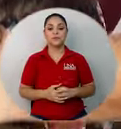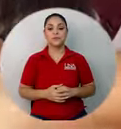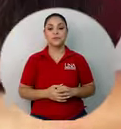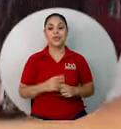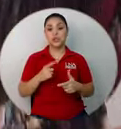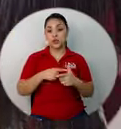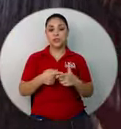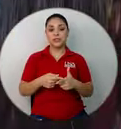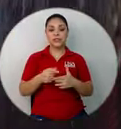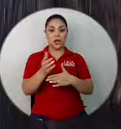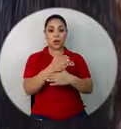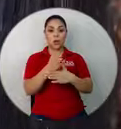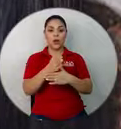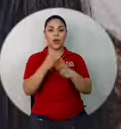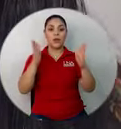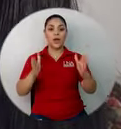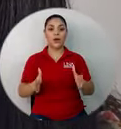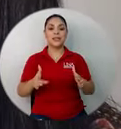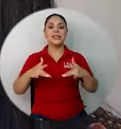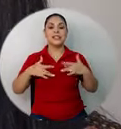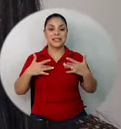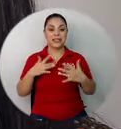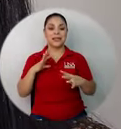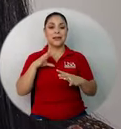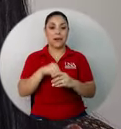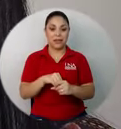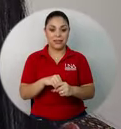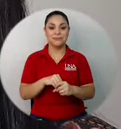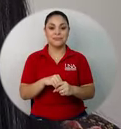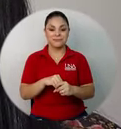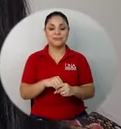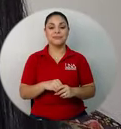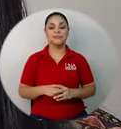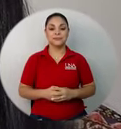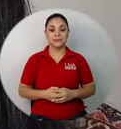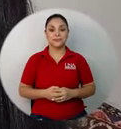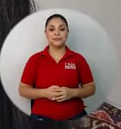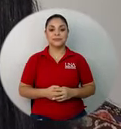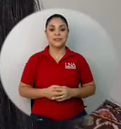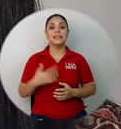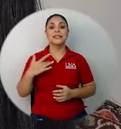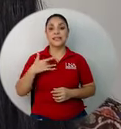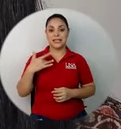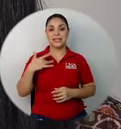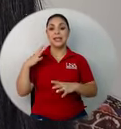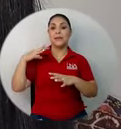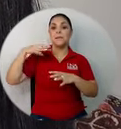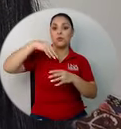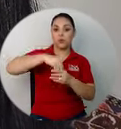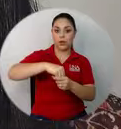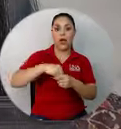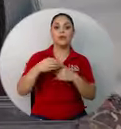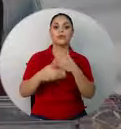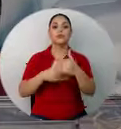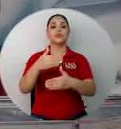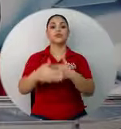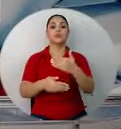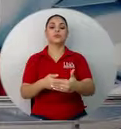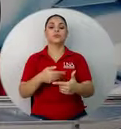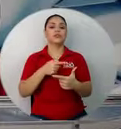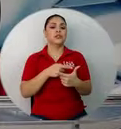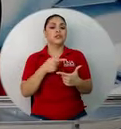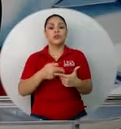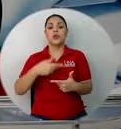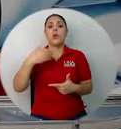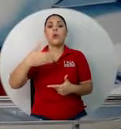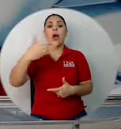colaboradores se sienten parte de ello. Vamos a ver, están involucrados en el proceso. Entonces,